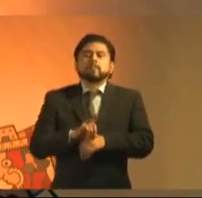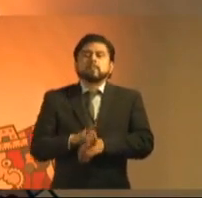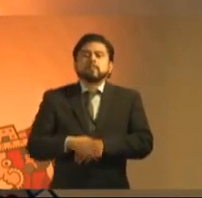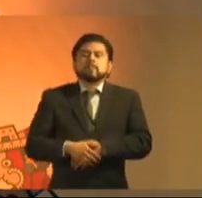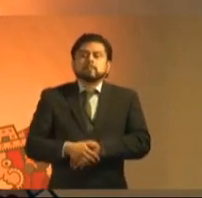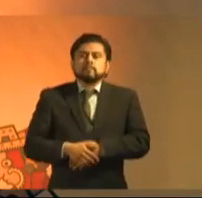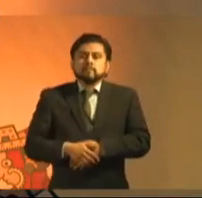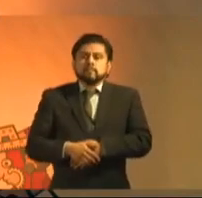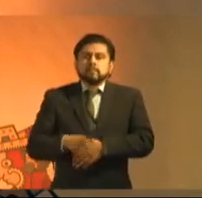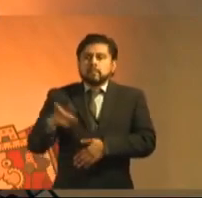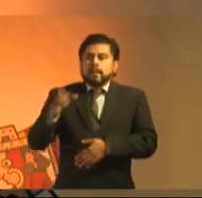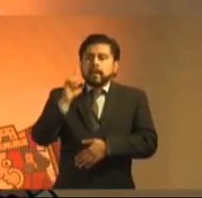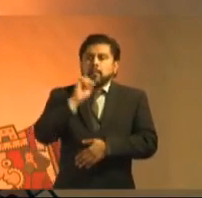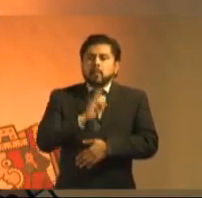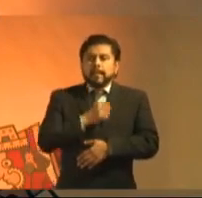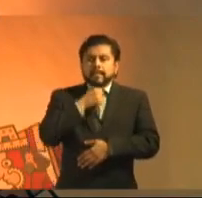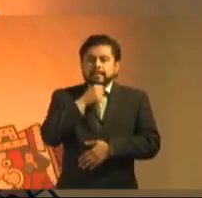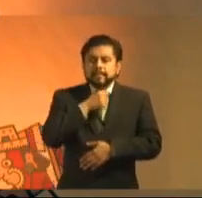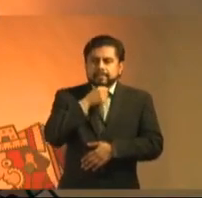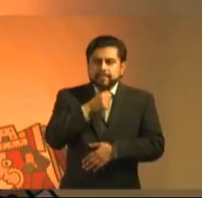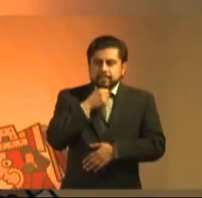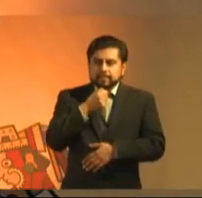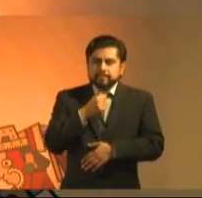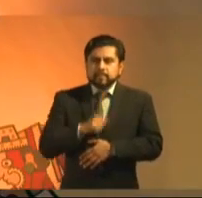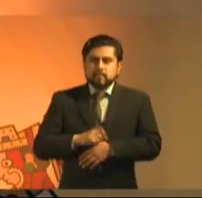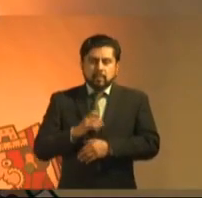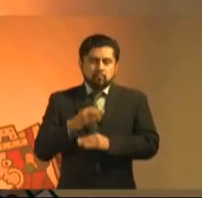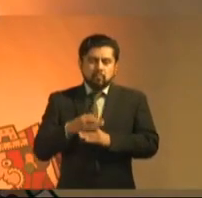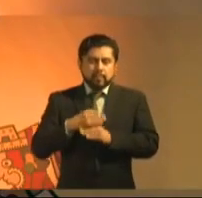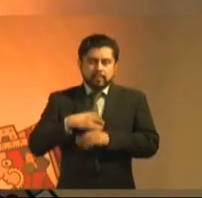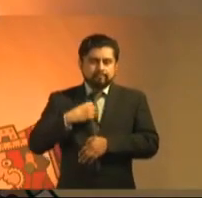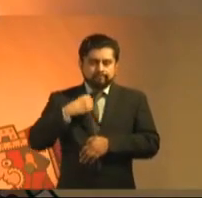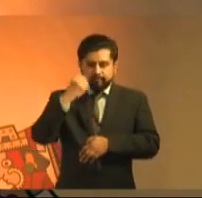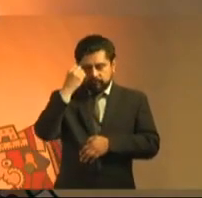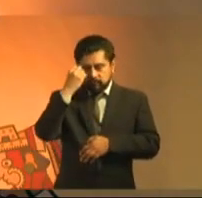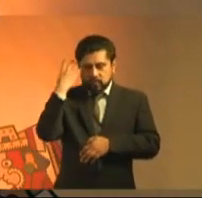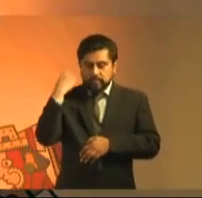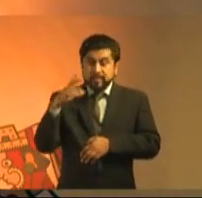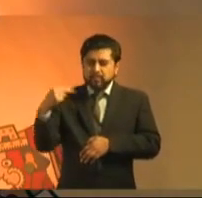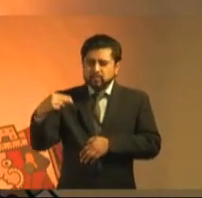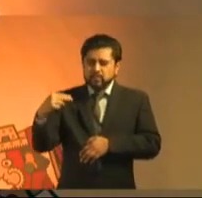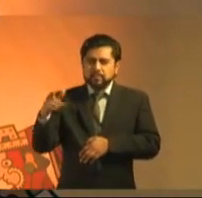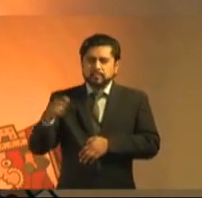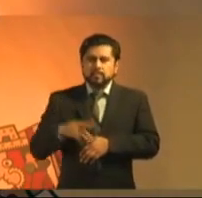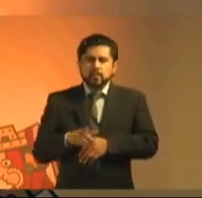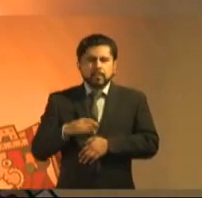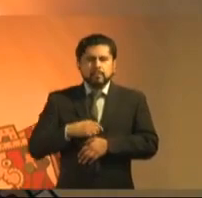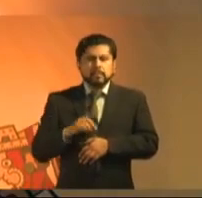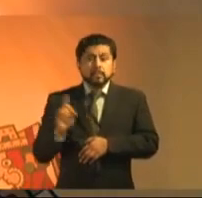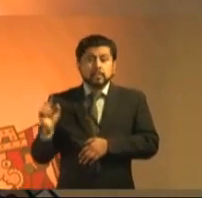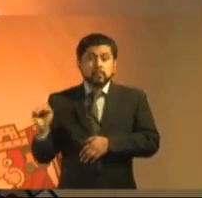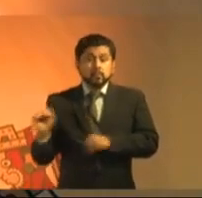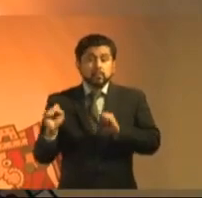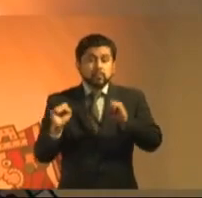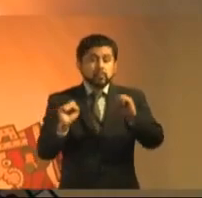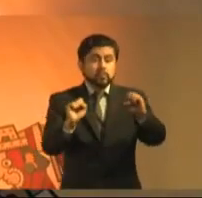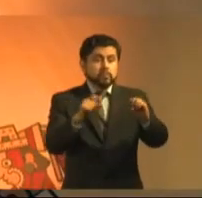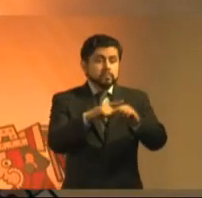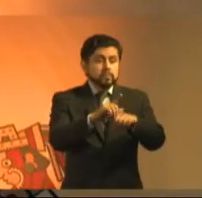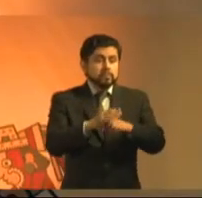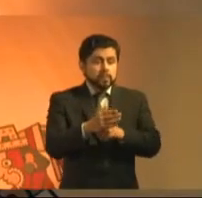la vieja la mujer su nombre no lo recuerdo fue corriendo donde él se encontraba el vice ya chi chi chi